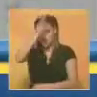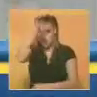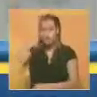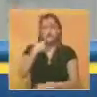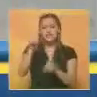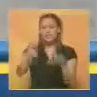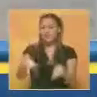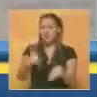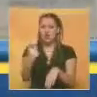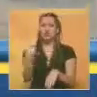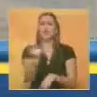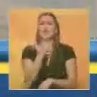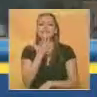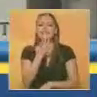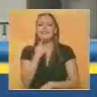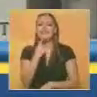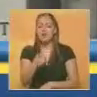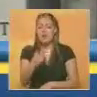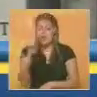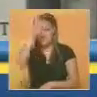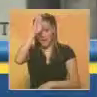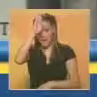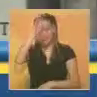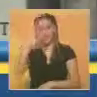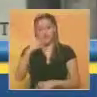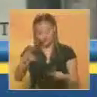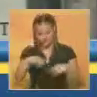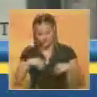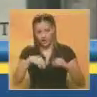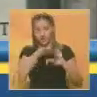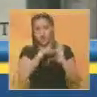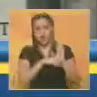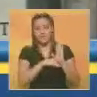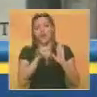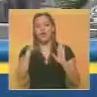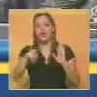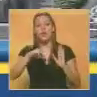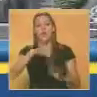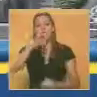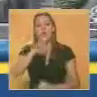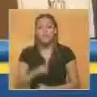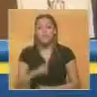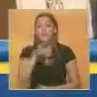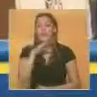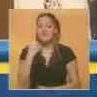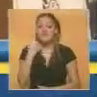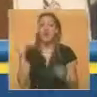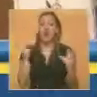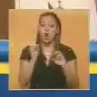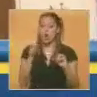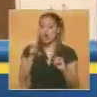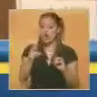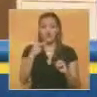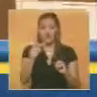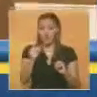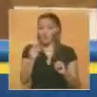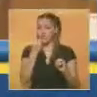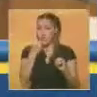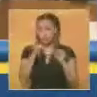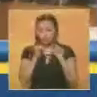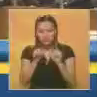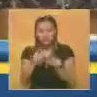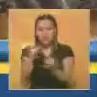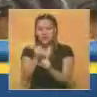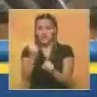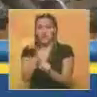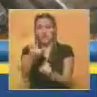renuncia y solo dijo que el papa la aceptó bajo la Norma canónica que dice que un Obispo que estuviera enfermo no fuera acto para llevar a cabo sus